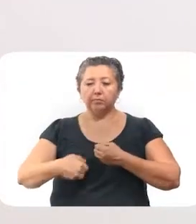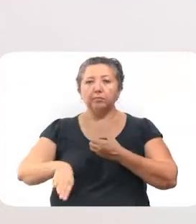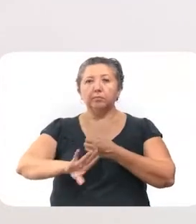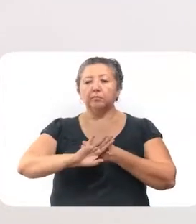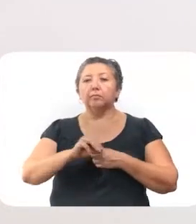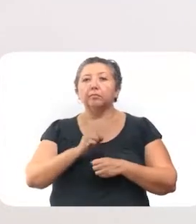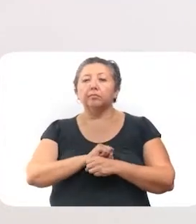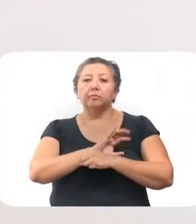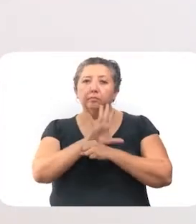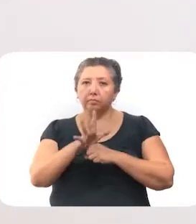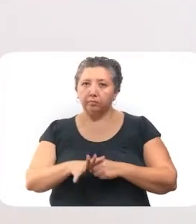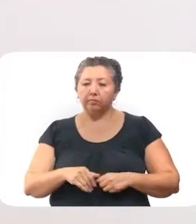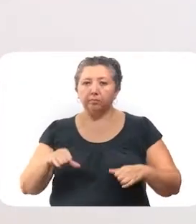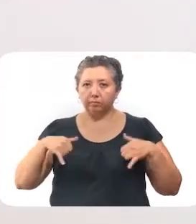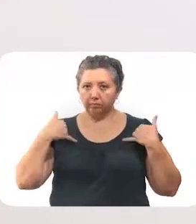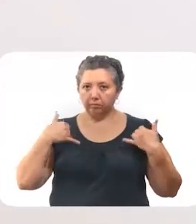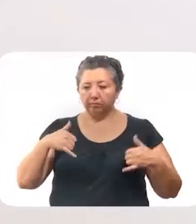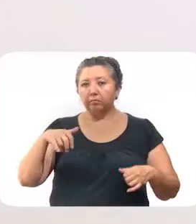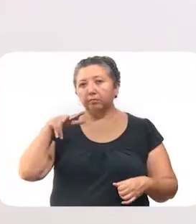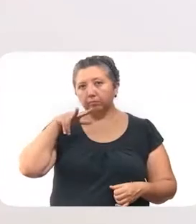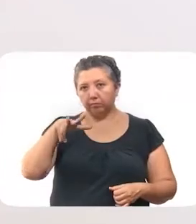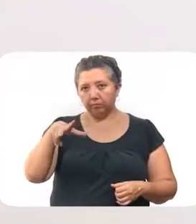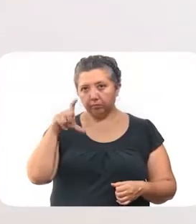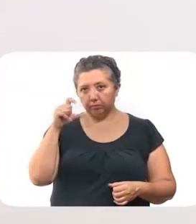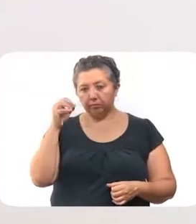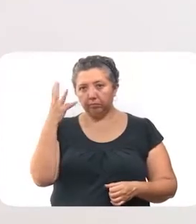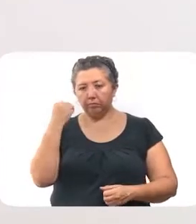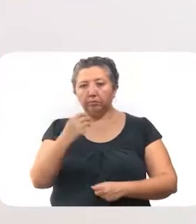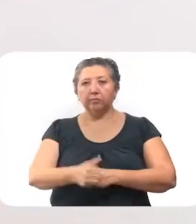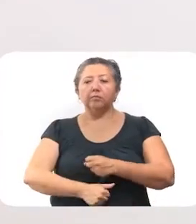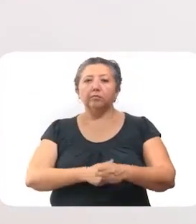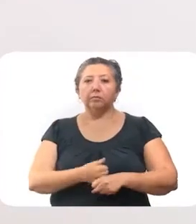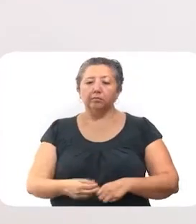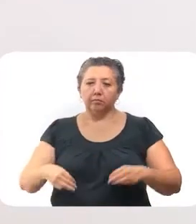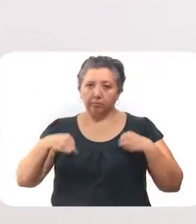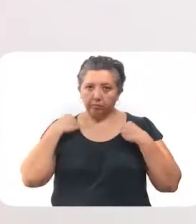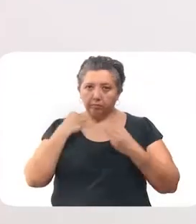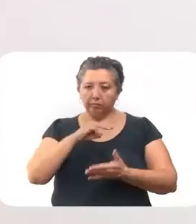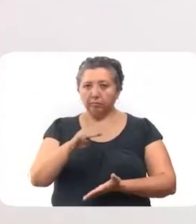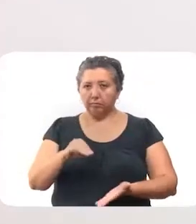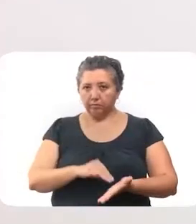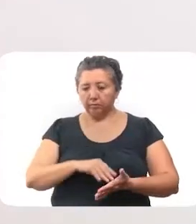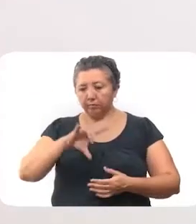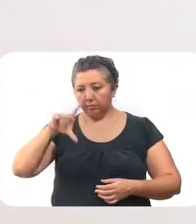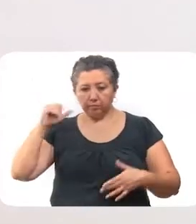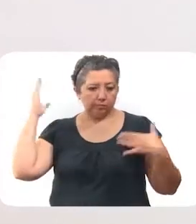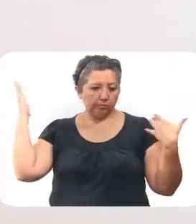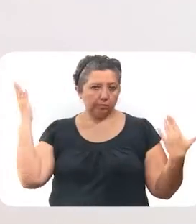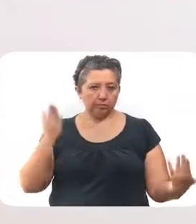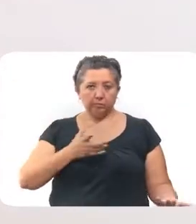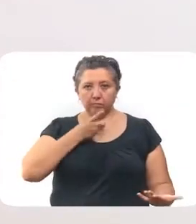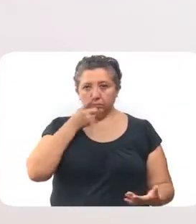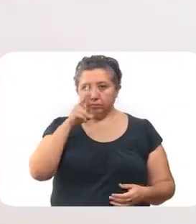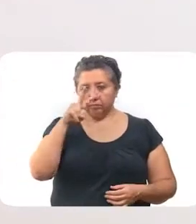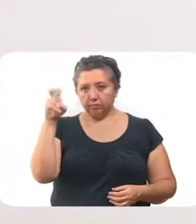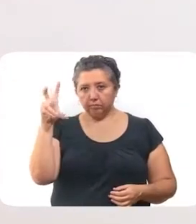contra el coronavirus de los jóvenes de entre 18 y 29 años que viven en Mérida, luego de que arribaron al